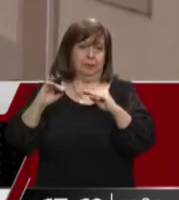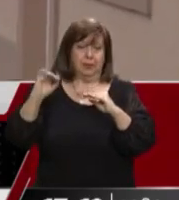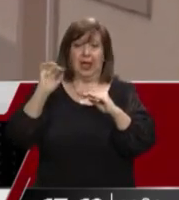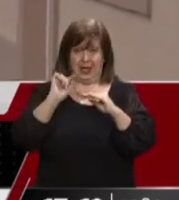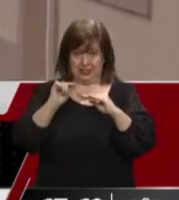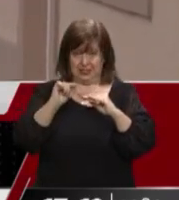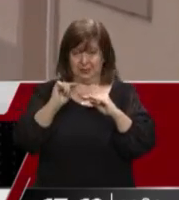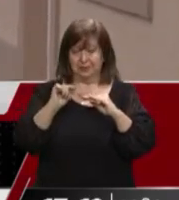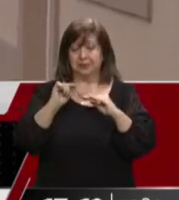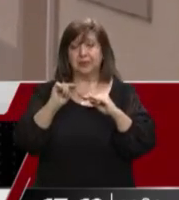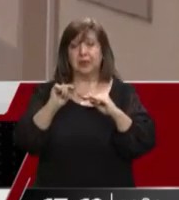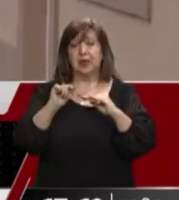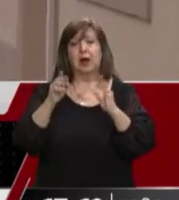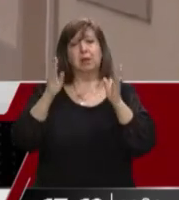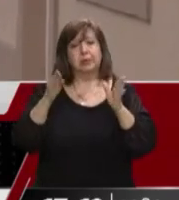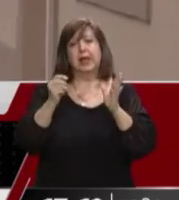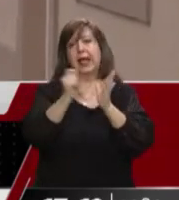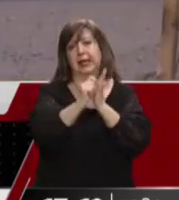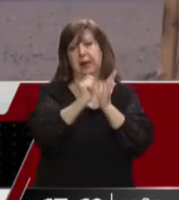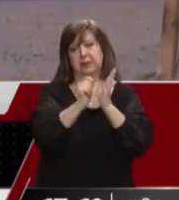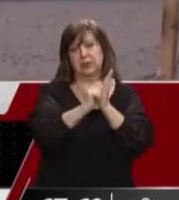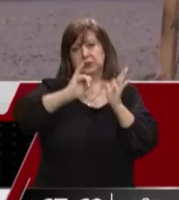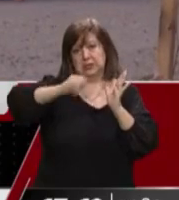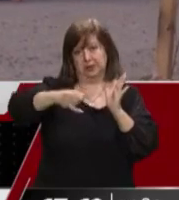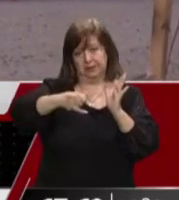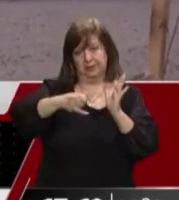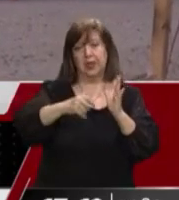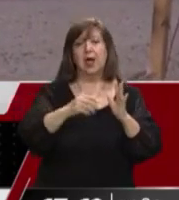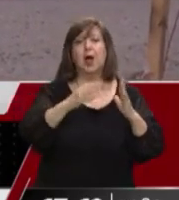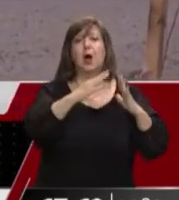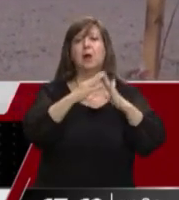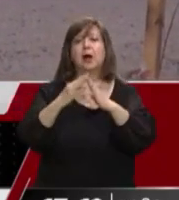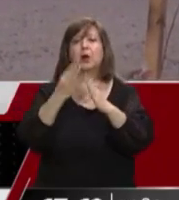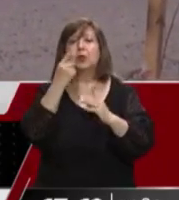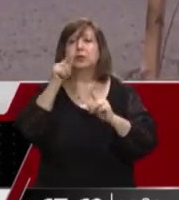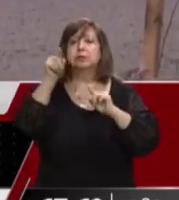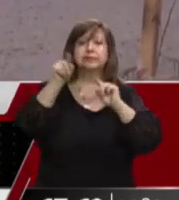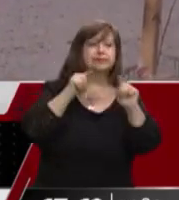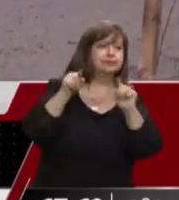Dentro de esa franja se pueden inscribir, en el barrio que elijan y en el lugar que elijan.